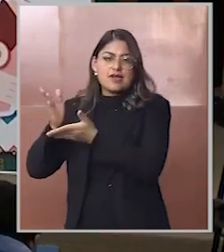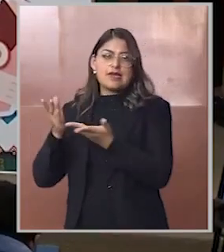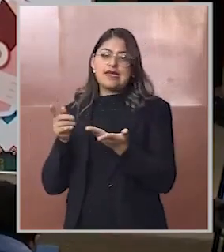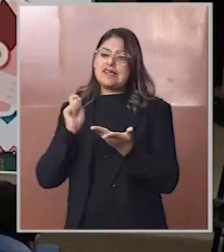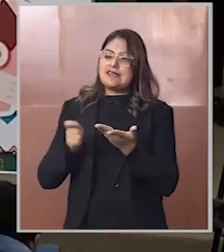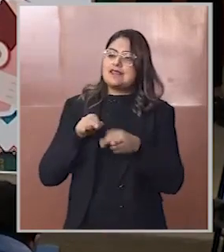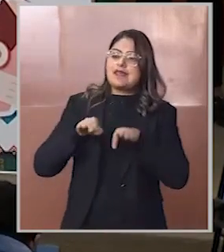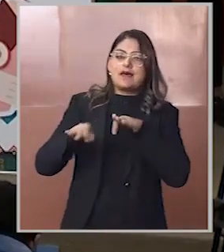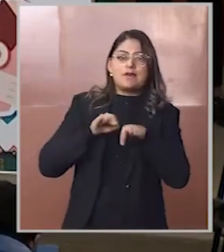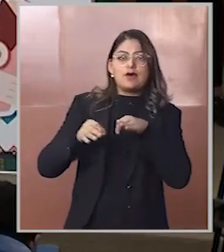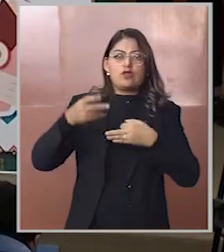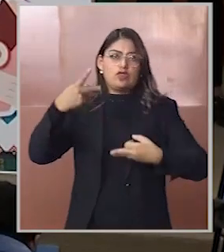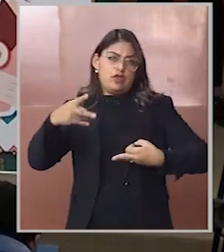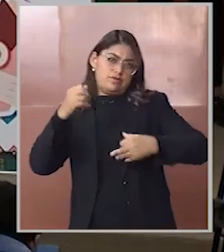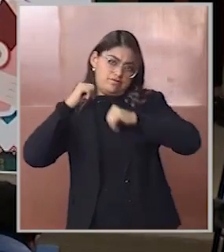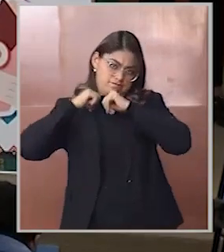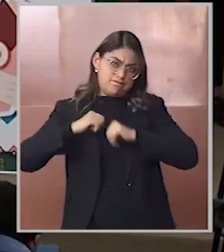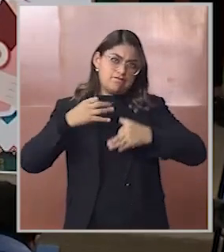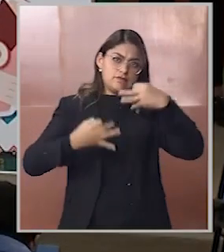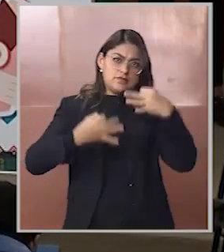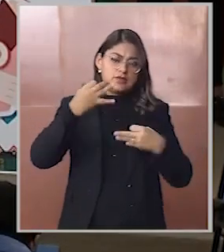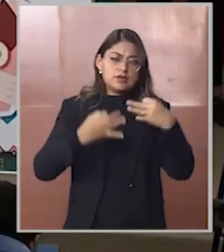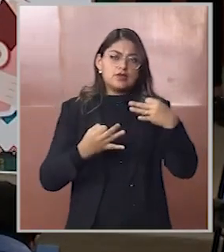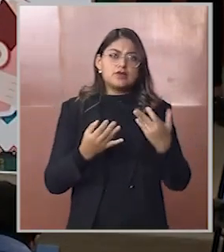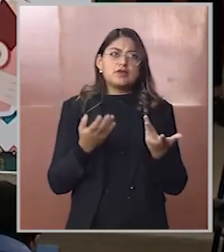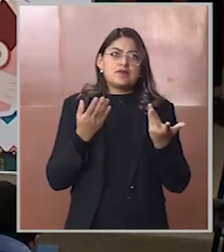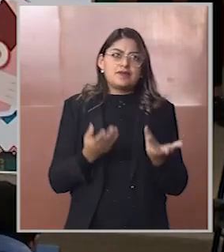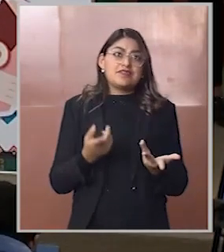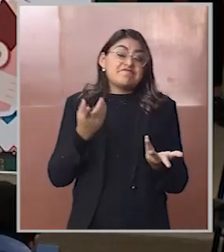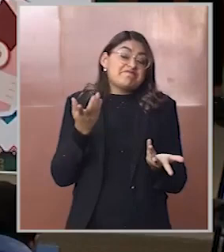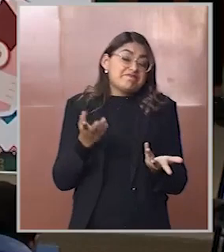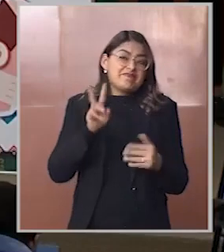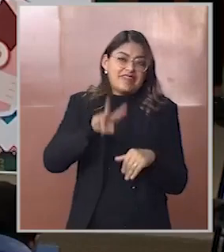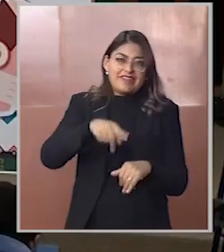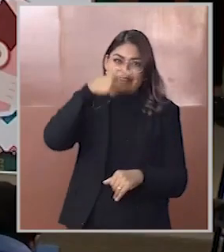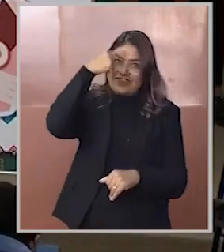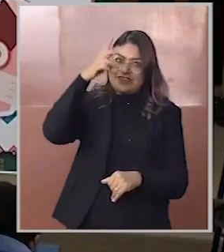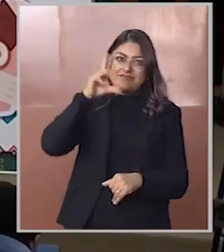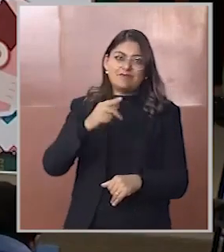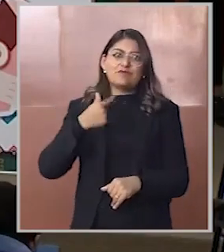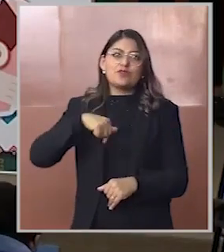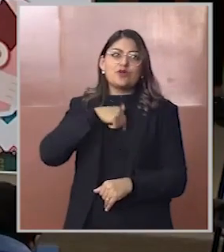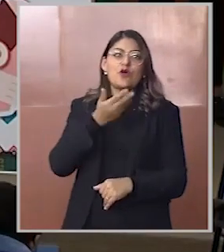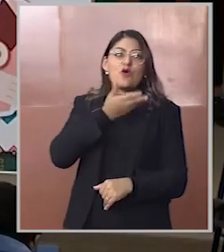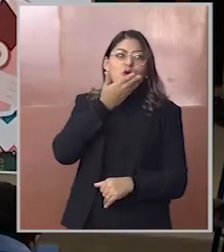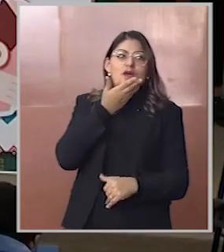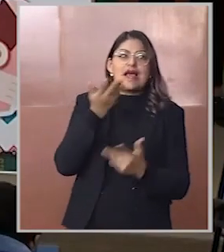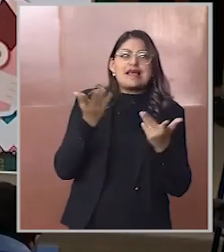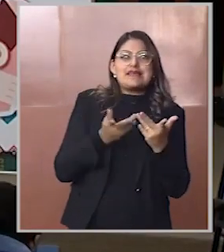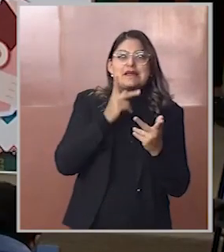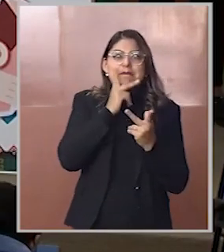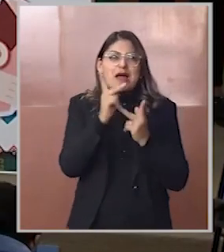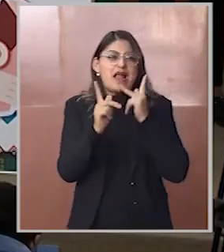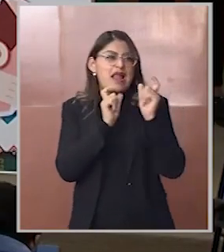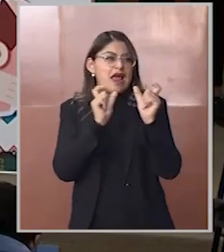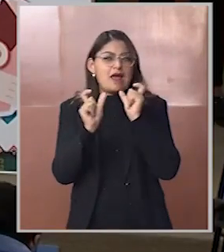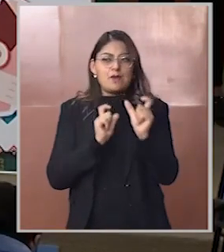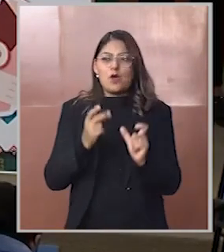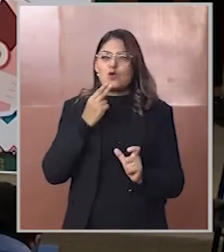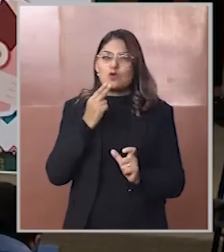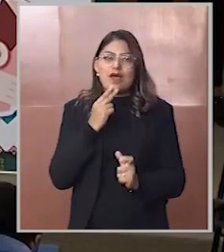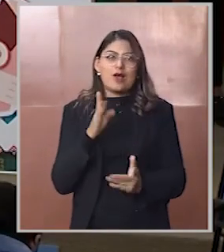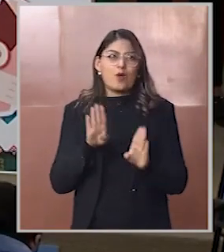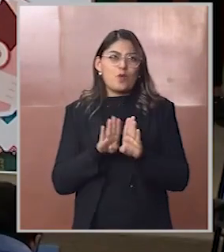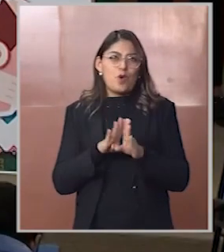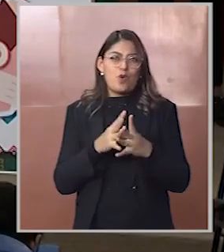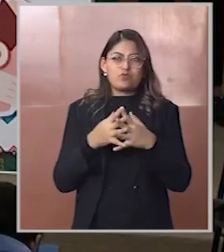alguna razón el derecho lo hacemos bastante rebuscado y eh es pero es más